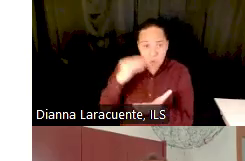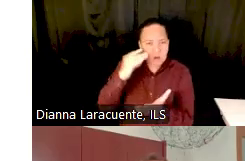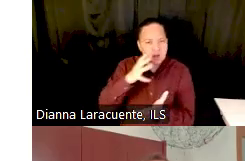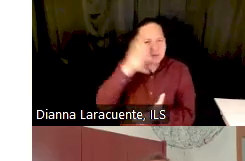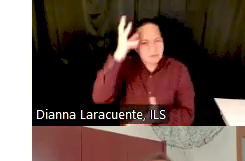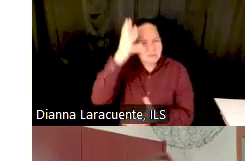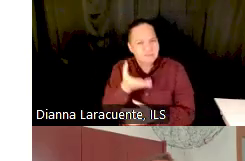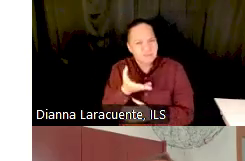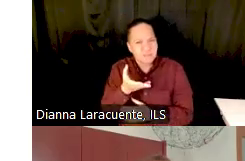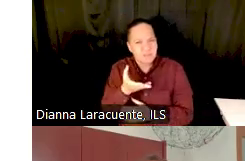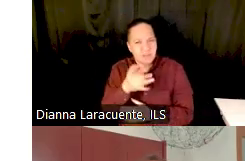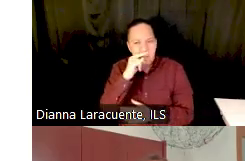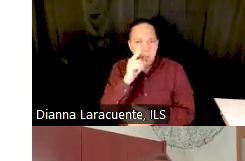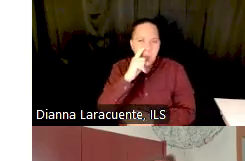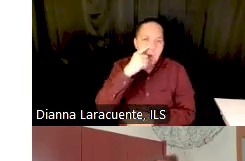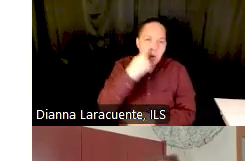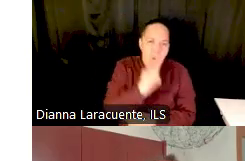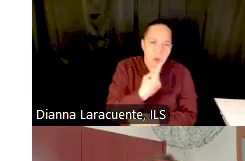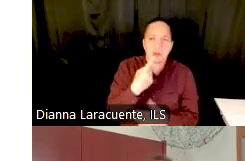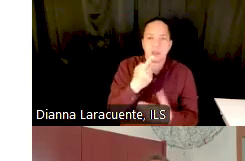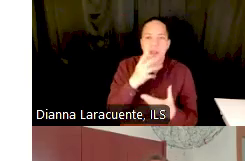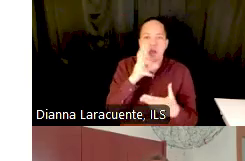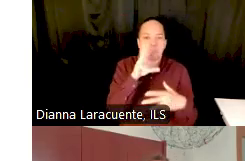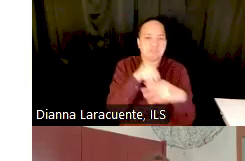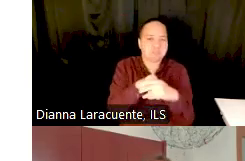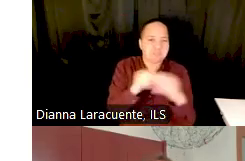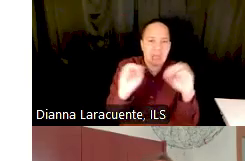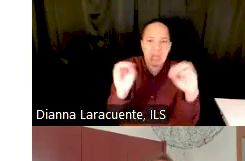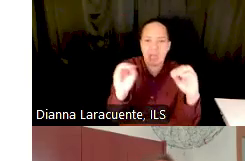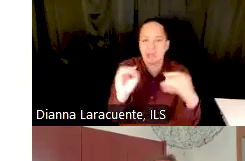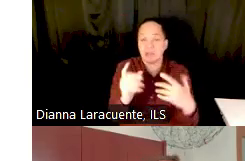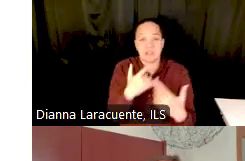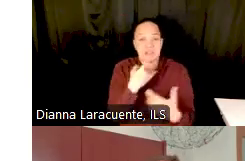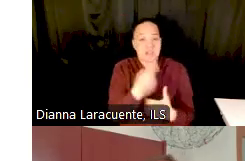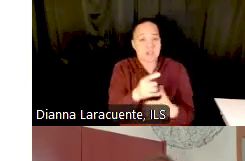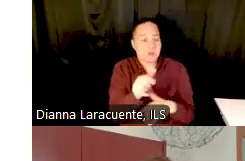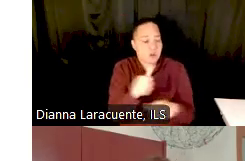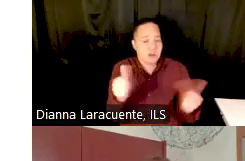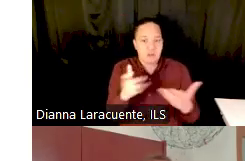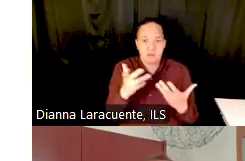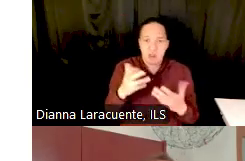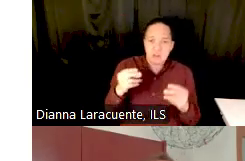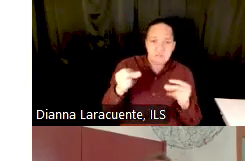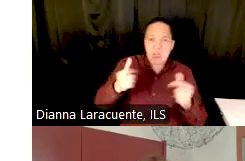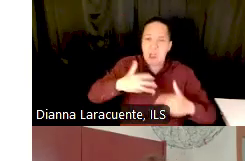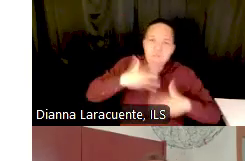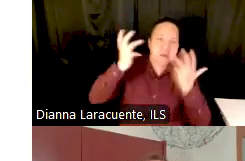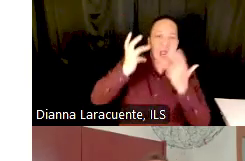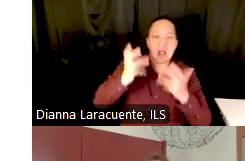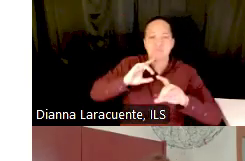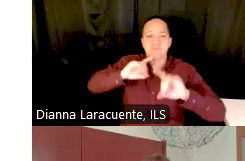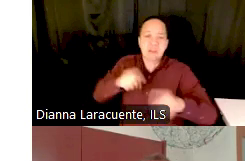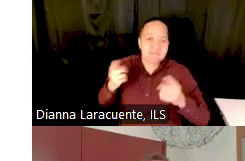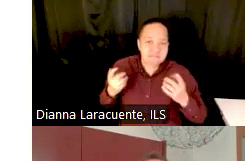dicen, ese nene siempre está aburrido, él se mete, no hace nada, uno le dice cualquier cosa y prende un maniguetazo, tiene mecha